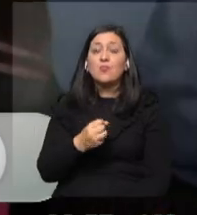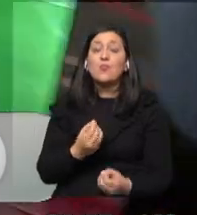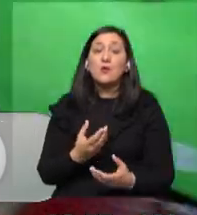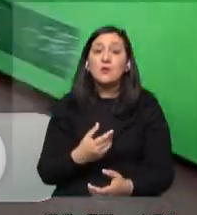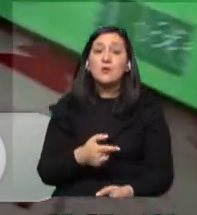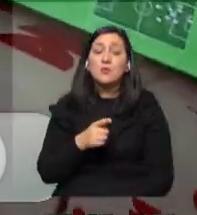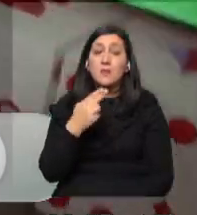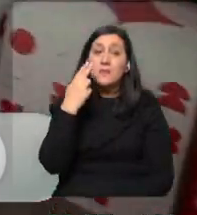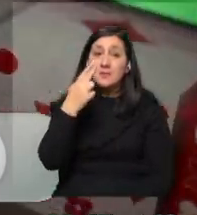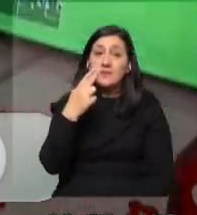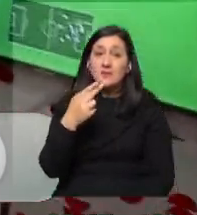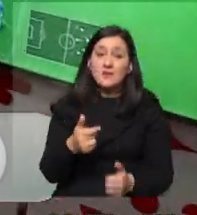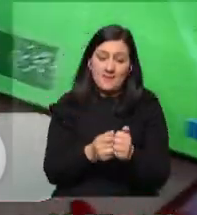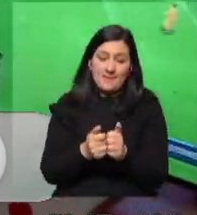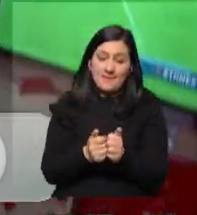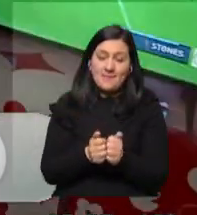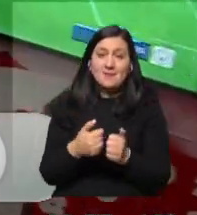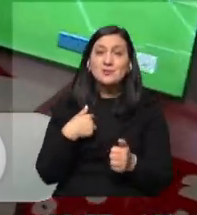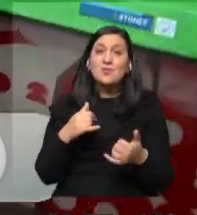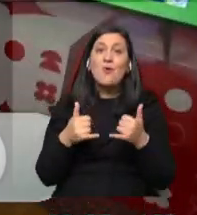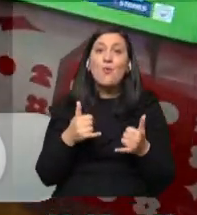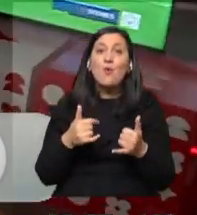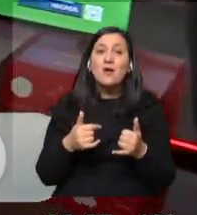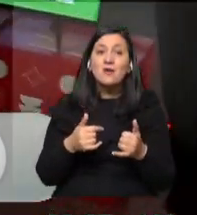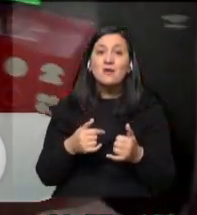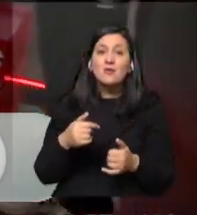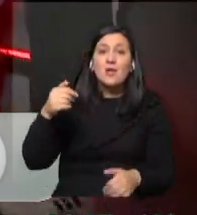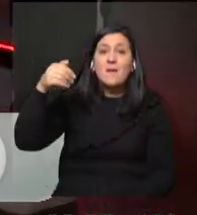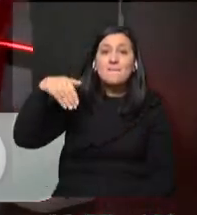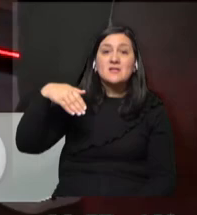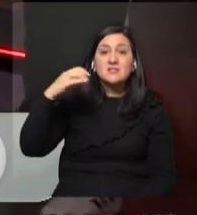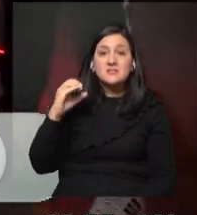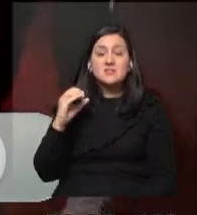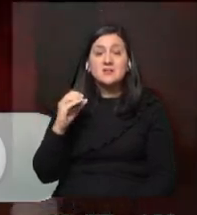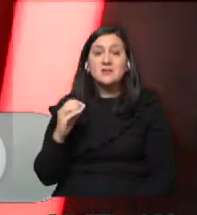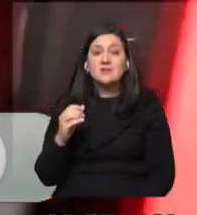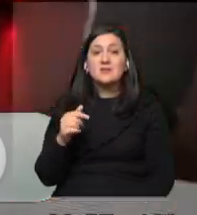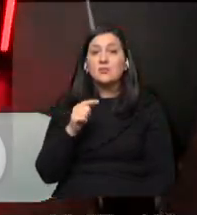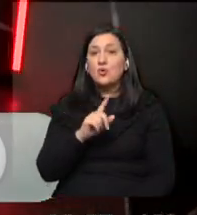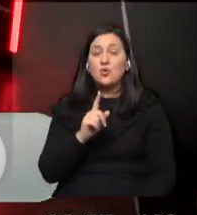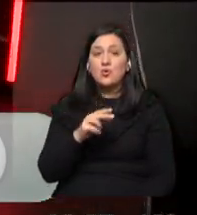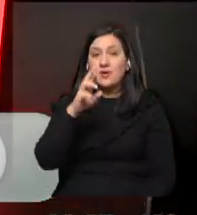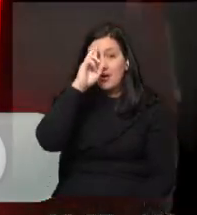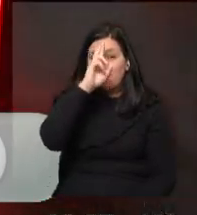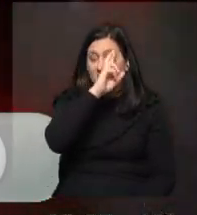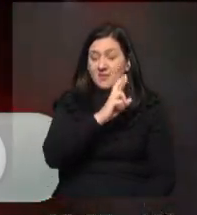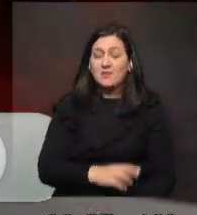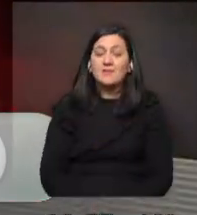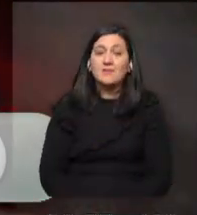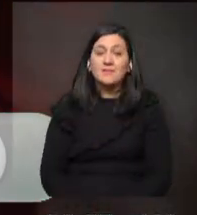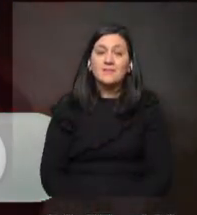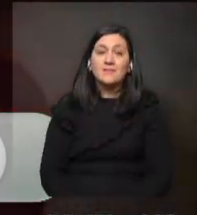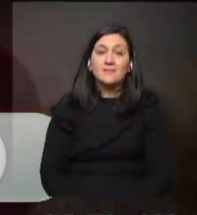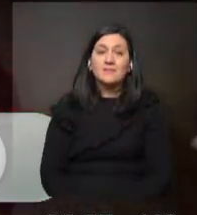móvil acá. Usted me permite su joystick. Yo voy a jugar entonces con el Manchester City, ¿verdad? Con los celestes, soy yo. No, usted es Real Madrid. Soy yo Real Madrid.